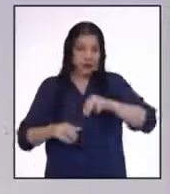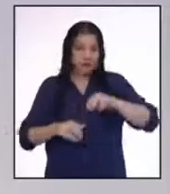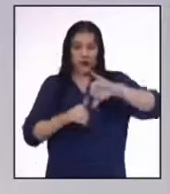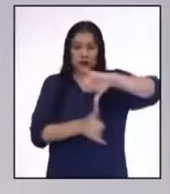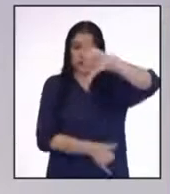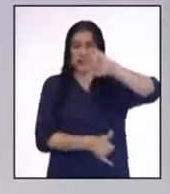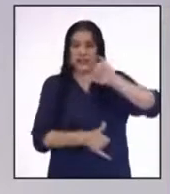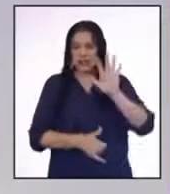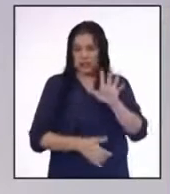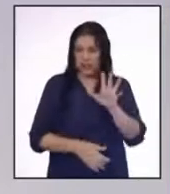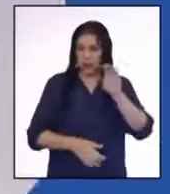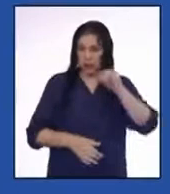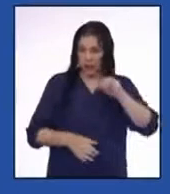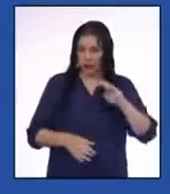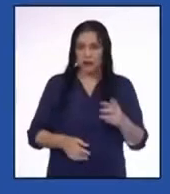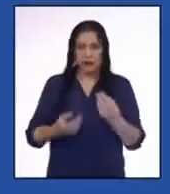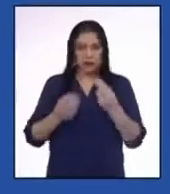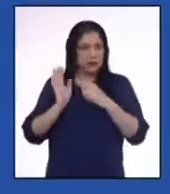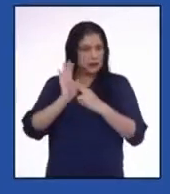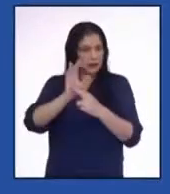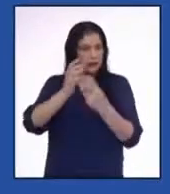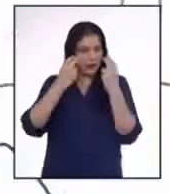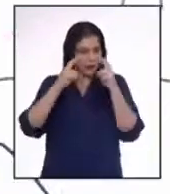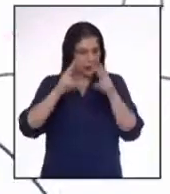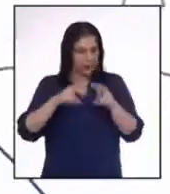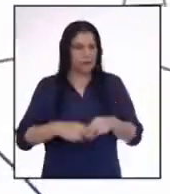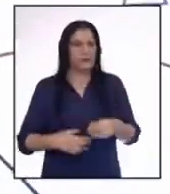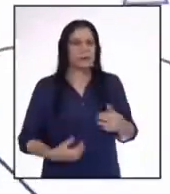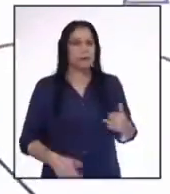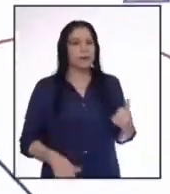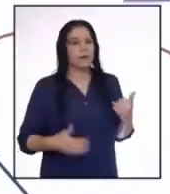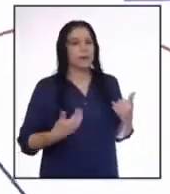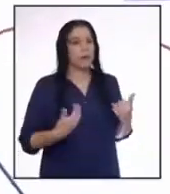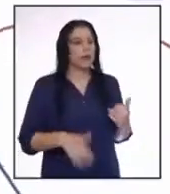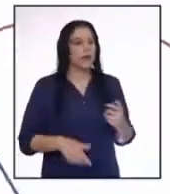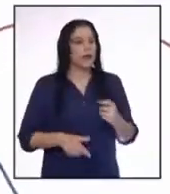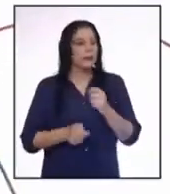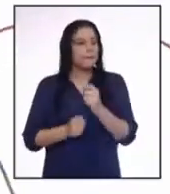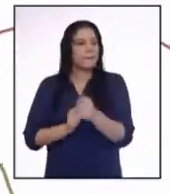lo representaría así.